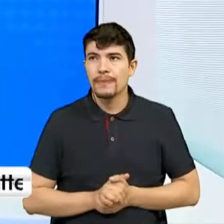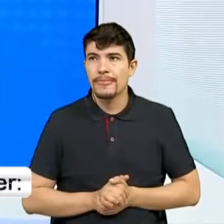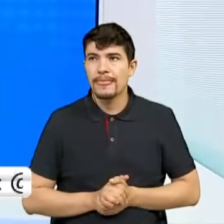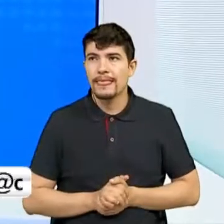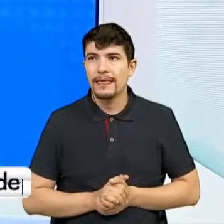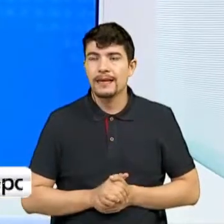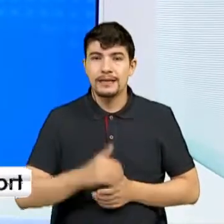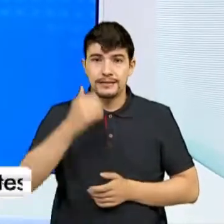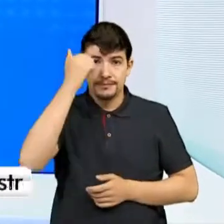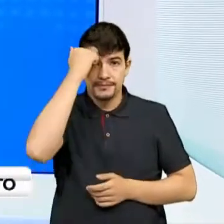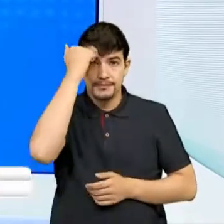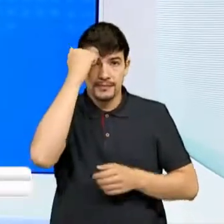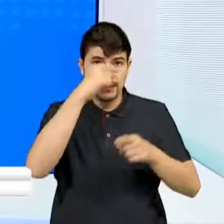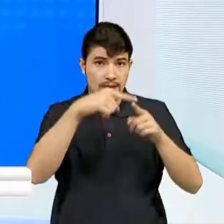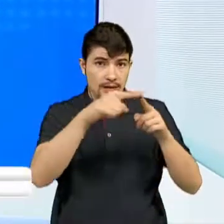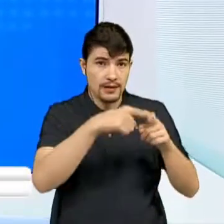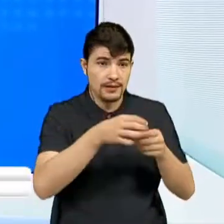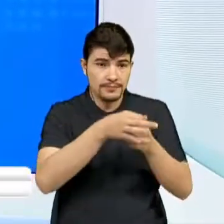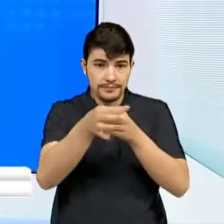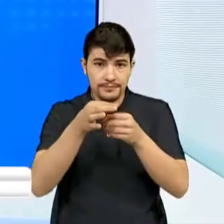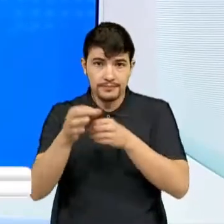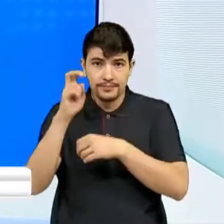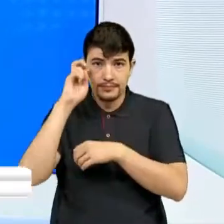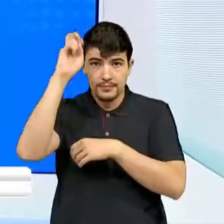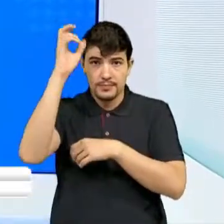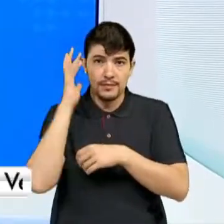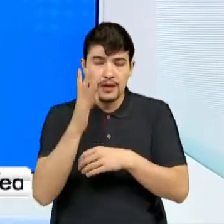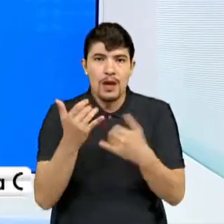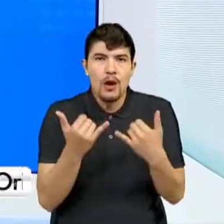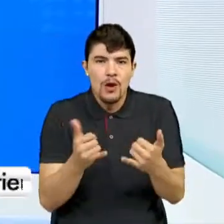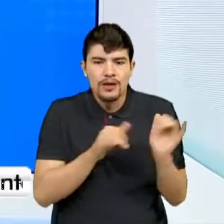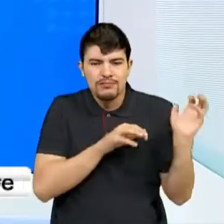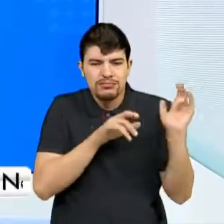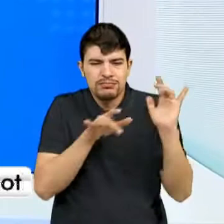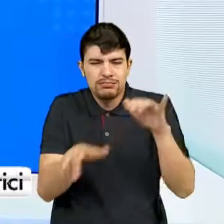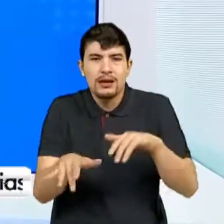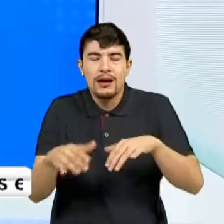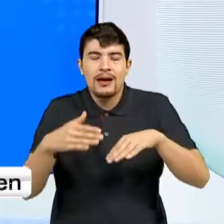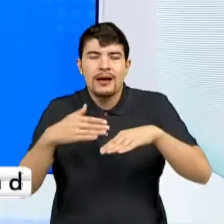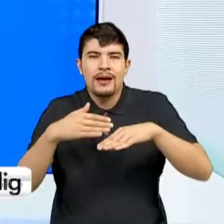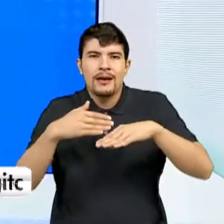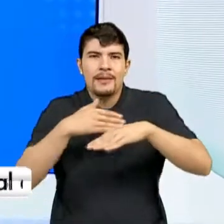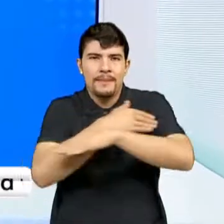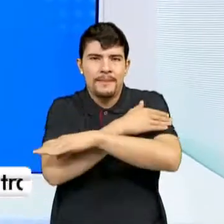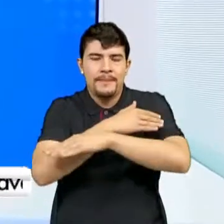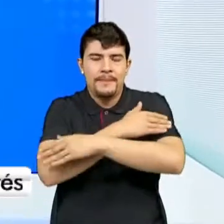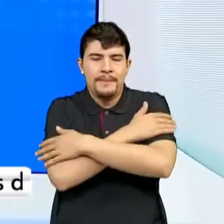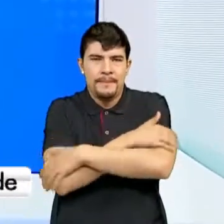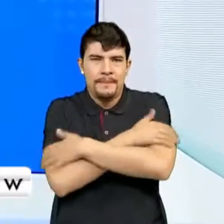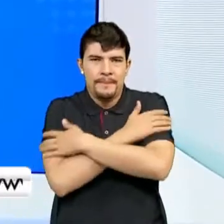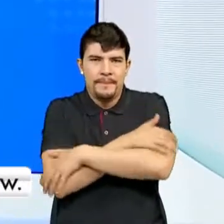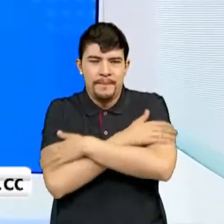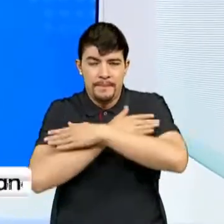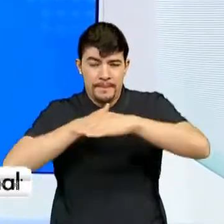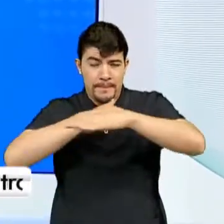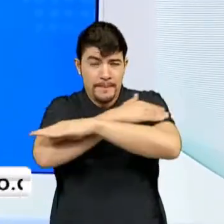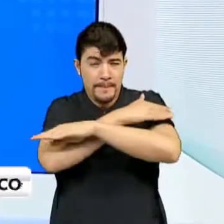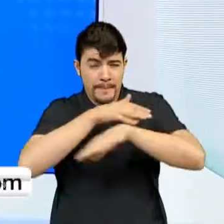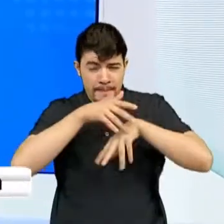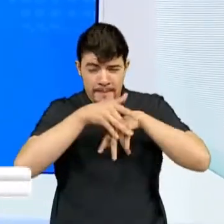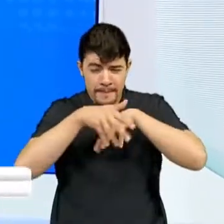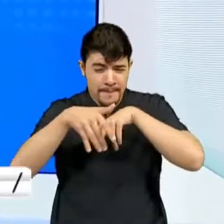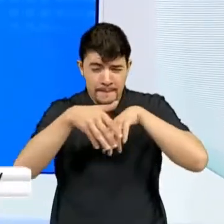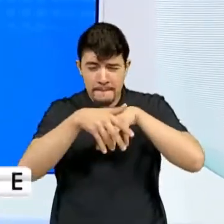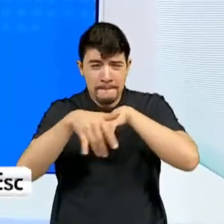Y docentes de diferentes municipios del norte de Santander se tomaron hoy Pamplona. Las vías de la ciudad mitrada fueron epicentro de las marchas y los